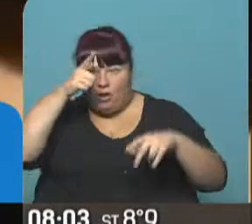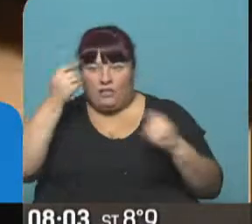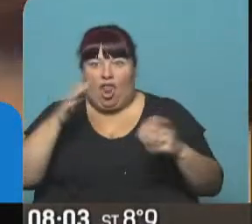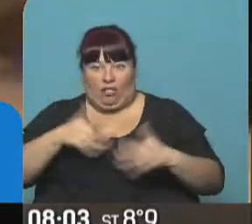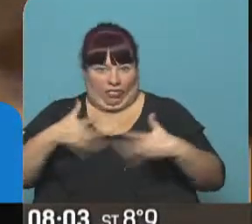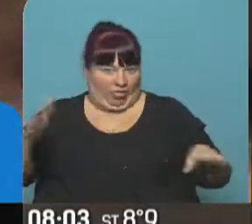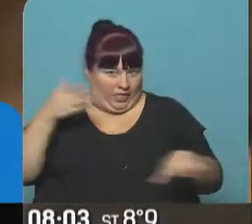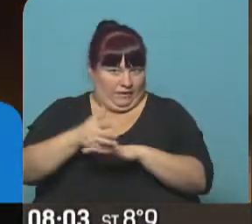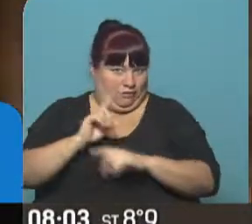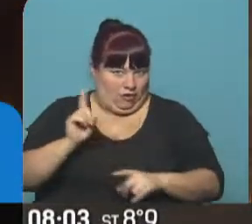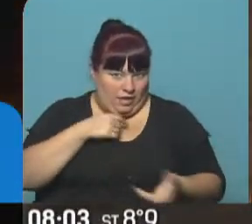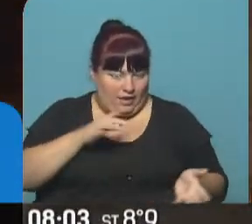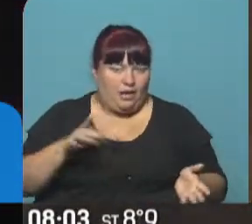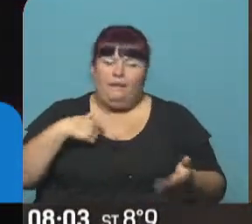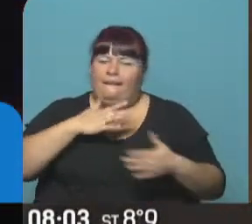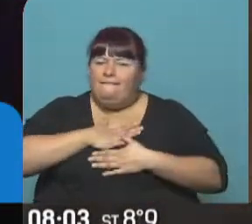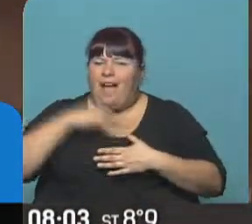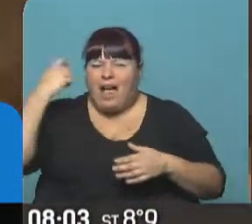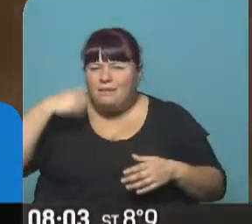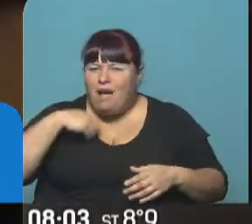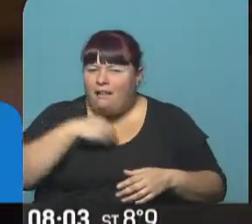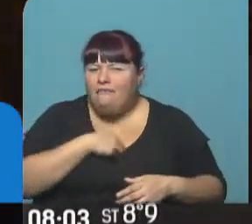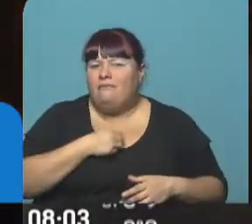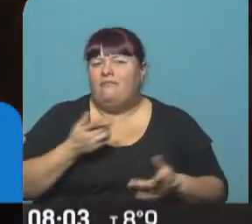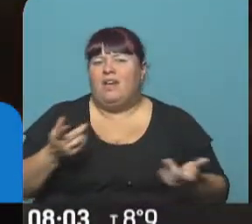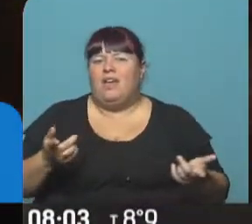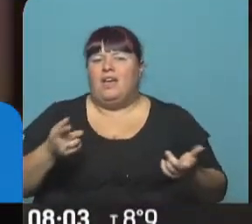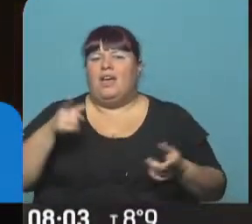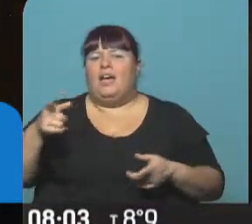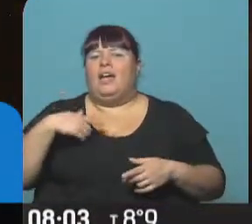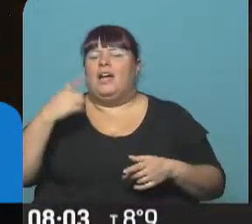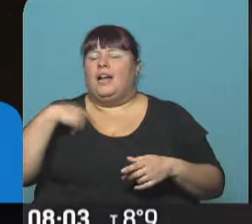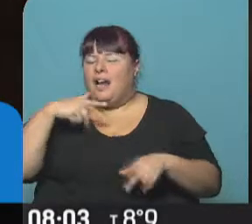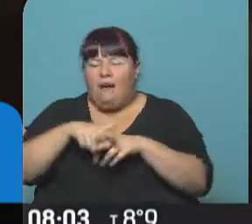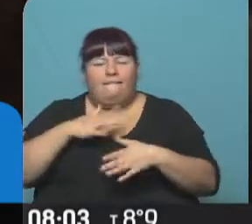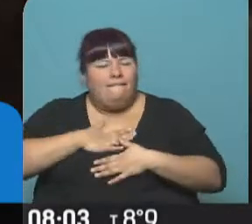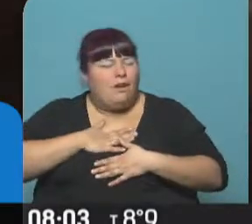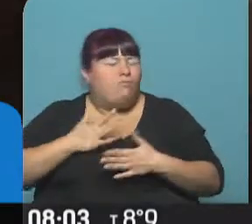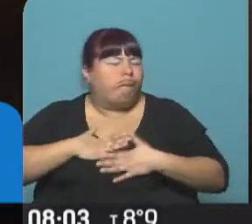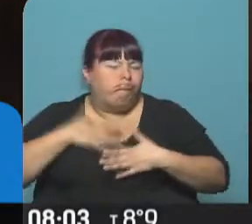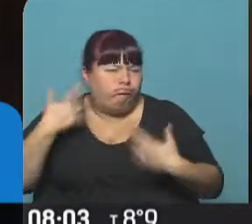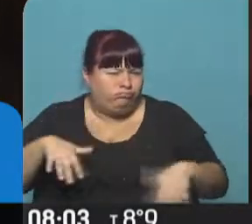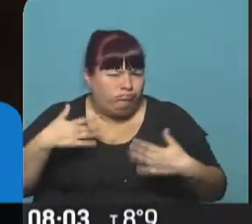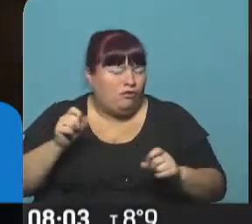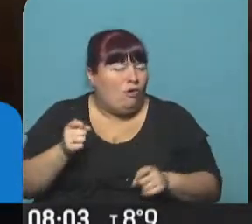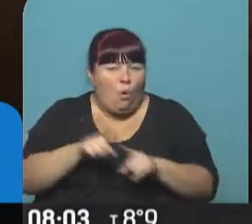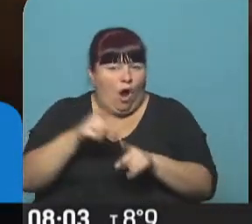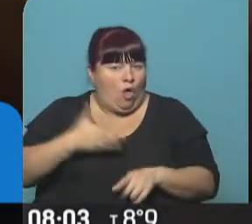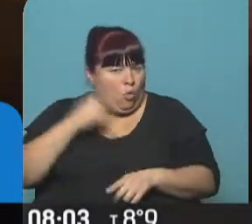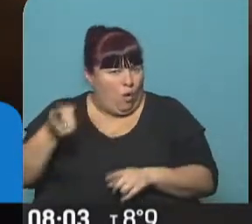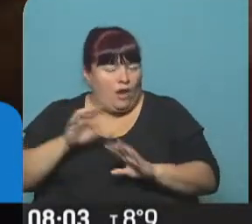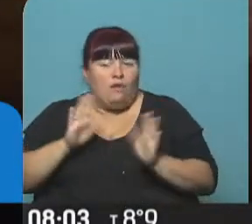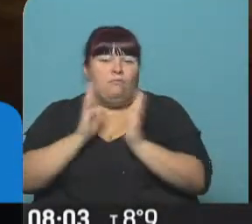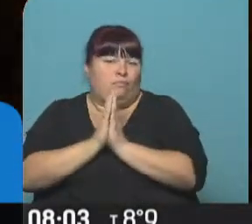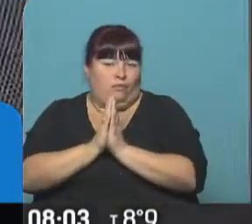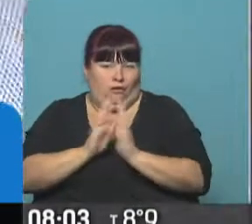querer entrar después? Nosotros amamos los animales, a Tuco lo amo, lo quiero un montón, y lo mismo su dueño. Así que, por